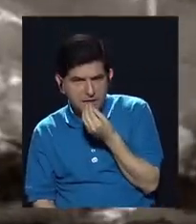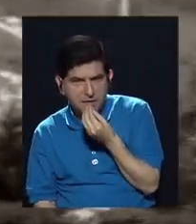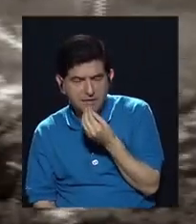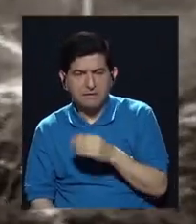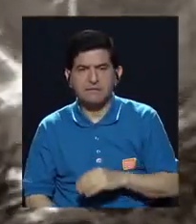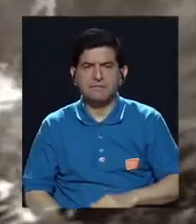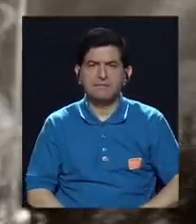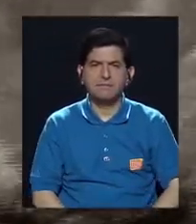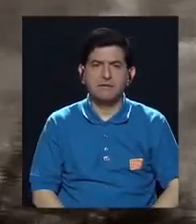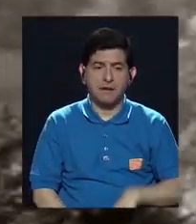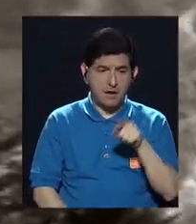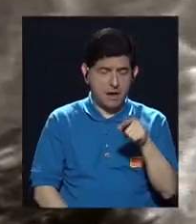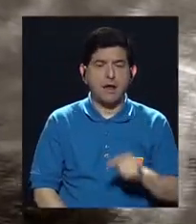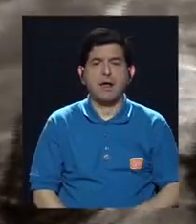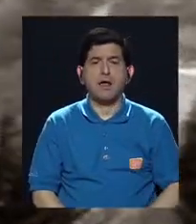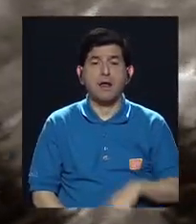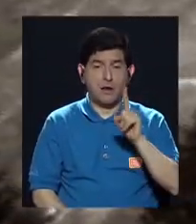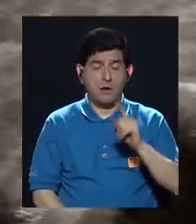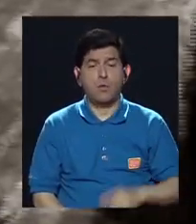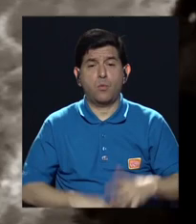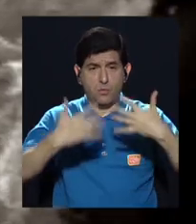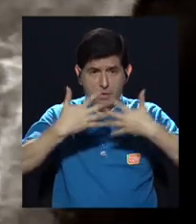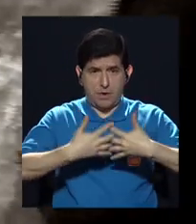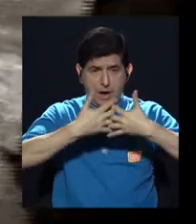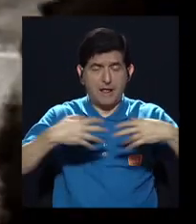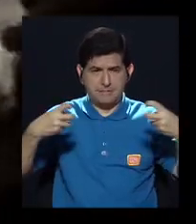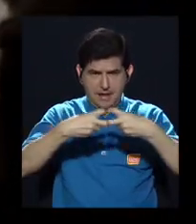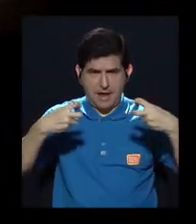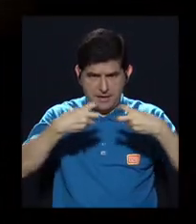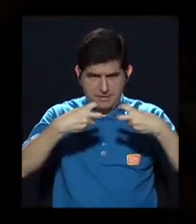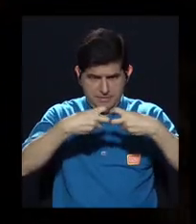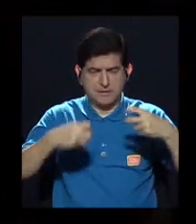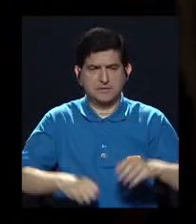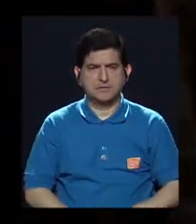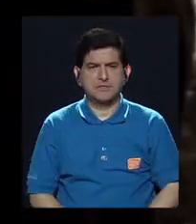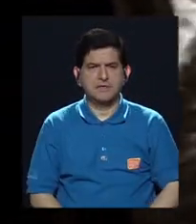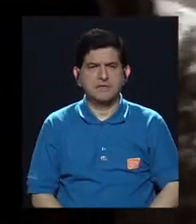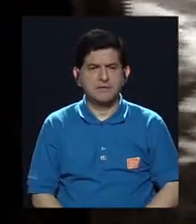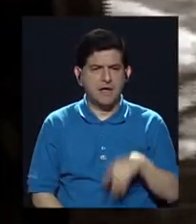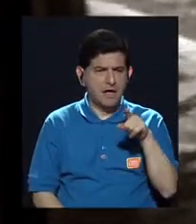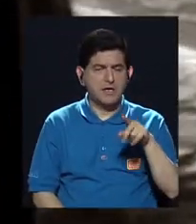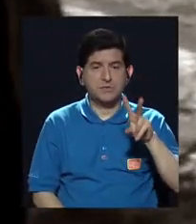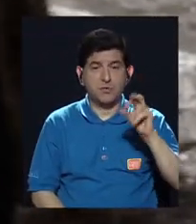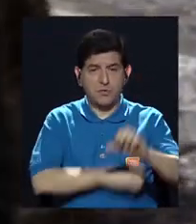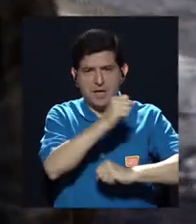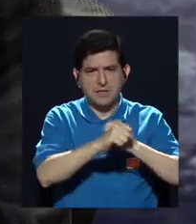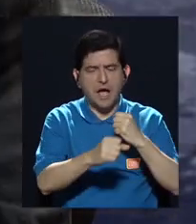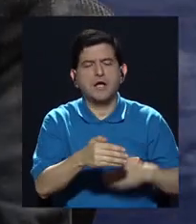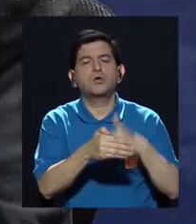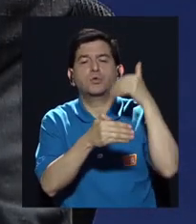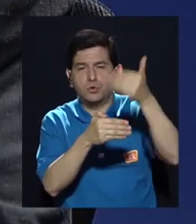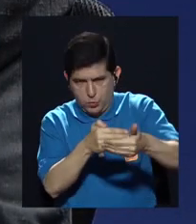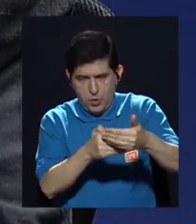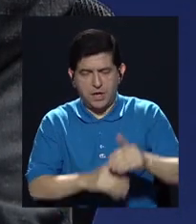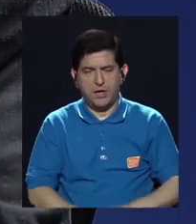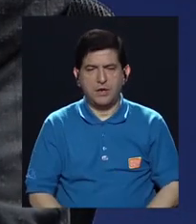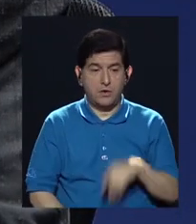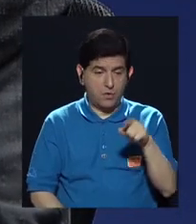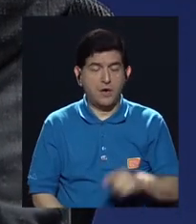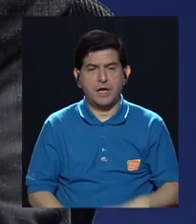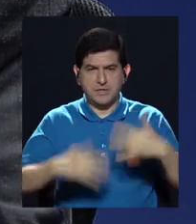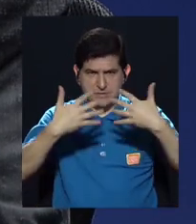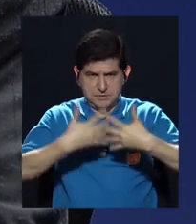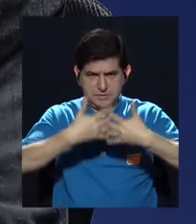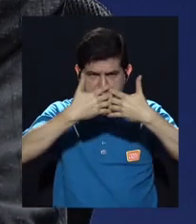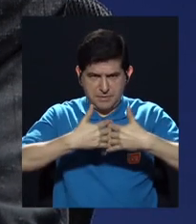comida. Puso una planta hidroeléctrica en cuanto pudo, que fue 20 y pico de años después, una